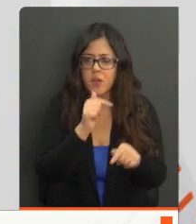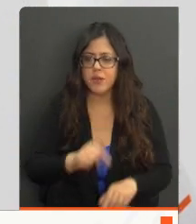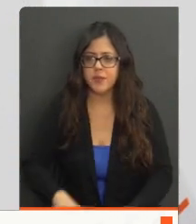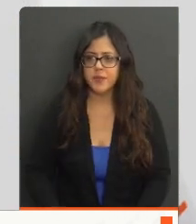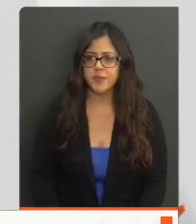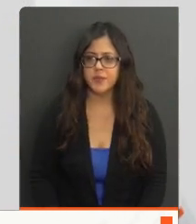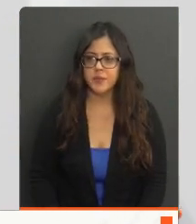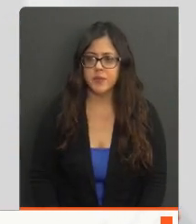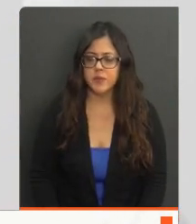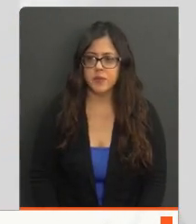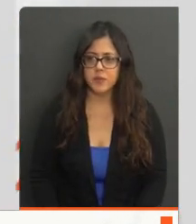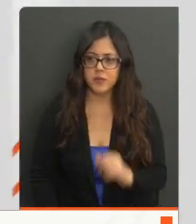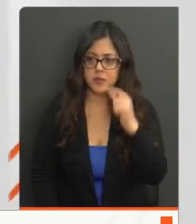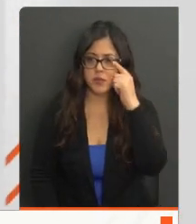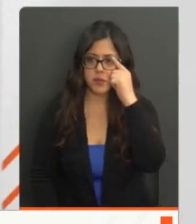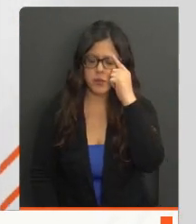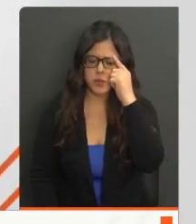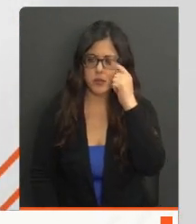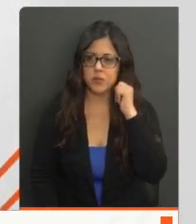mejor